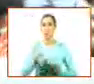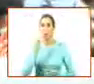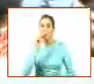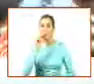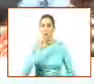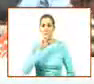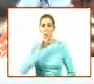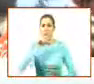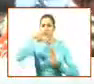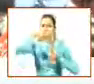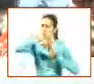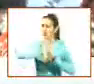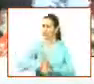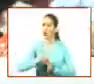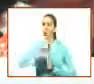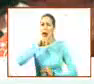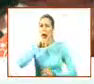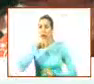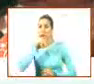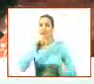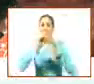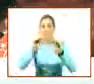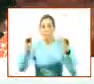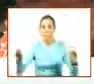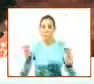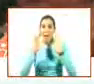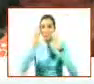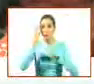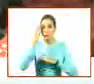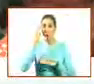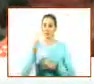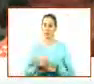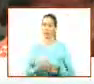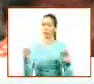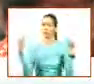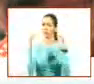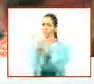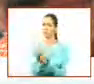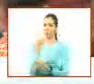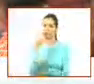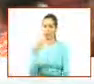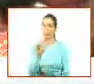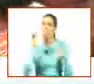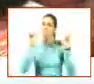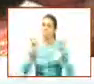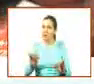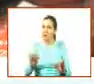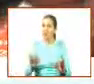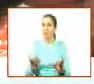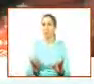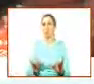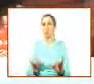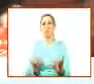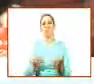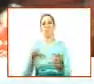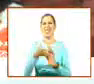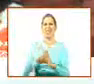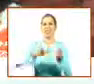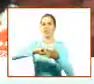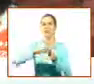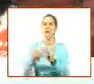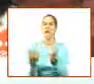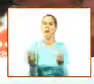profunda disertación, nos ha llamado la atención sobre la contradicción inherente a la propia lógica y esencia del